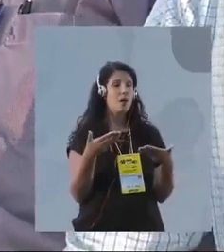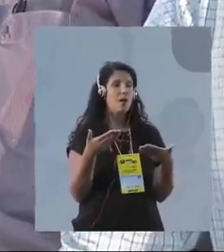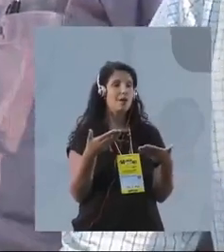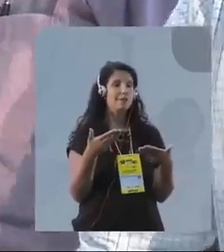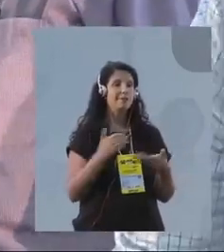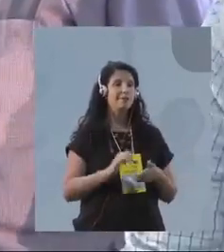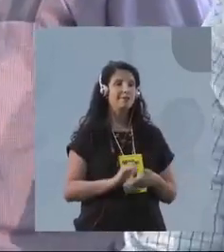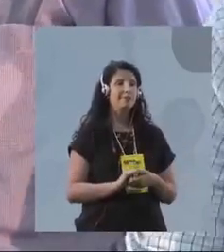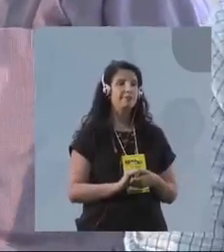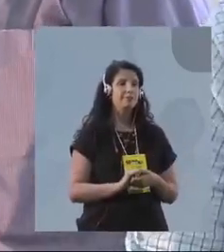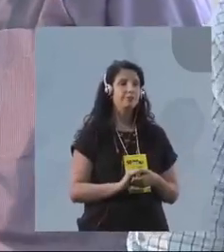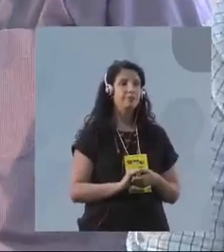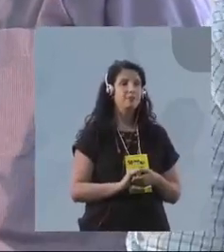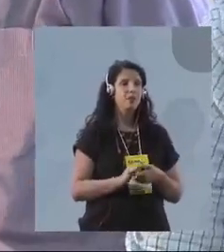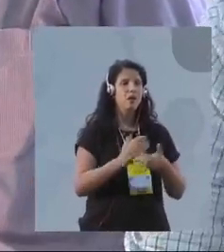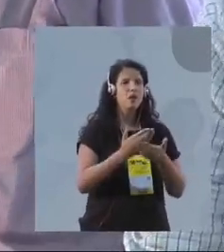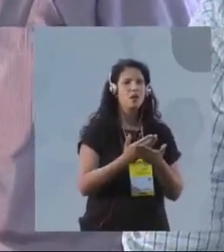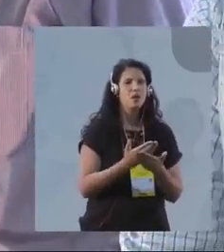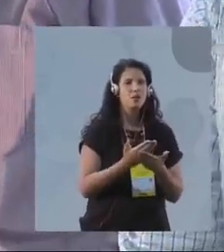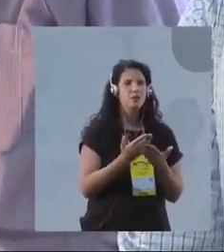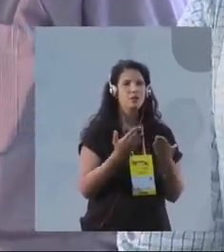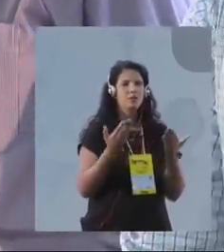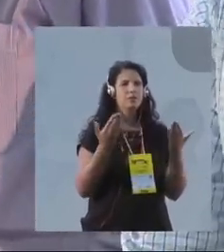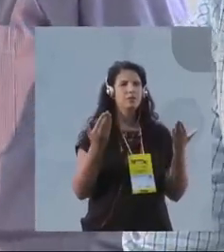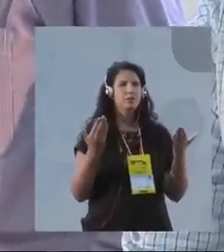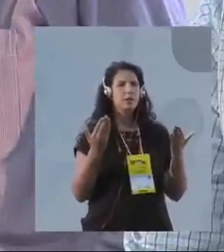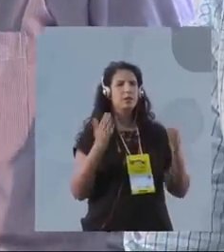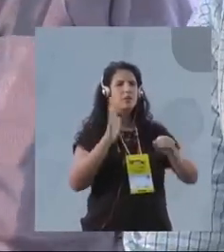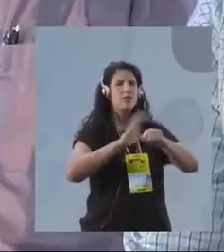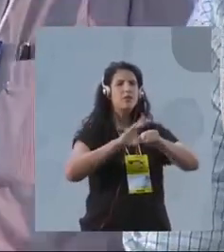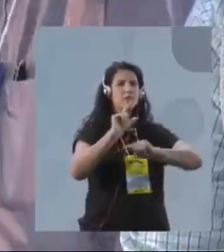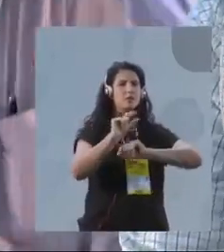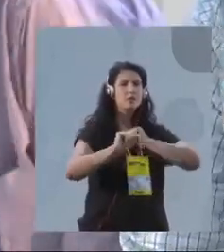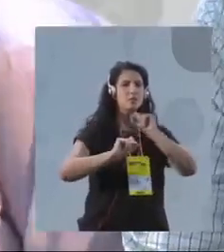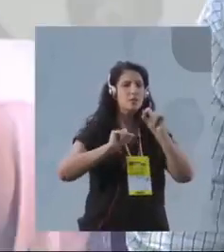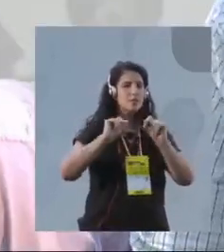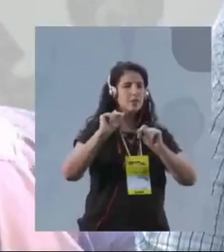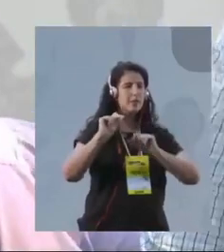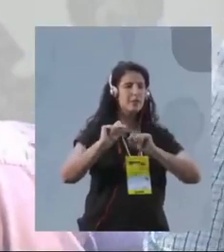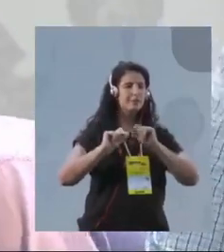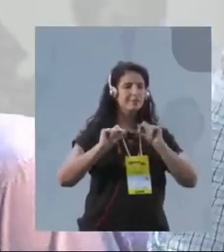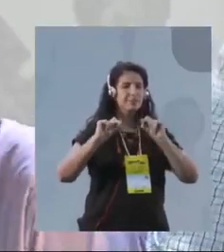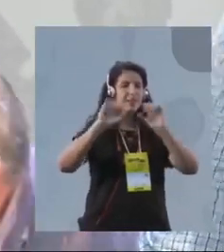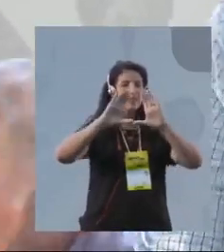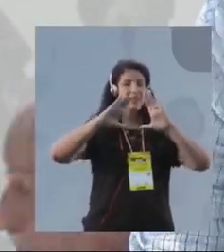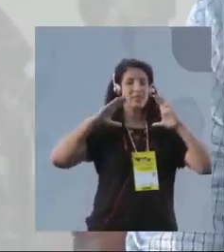ustedes han convocado a este Congreso